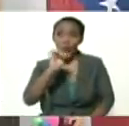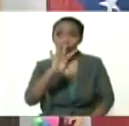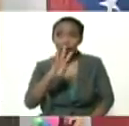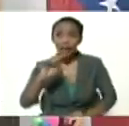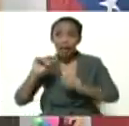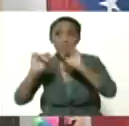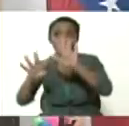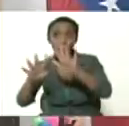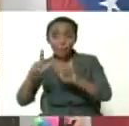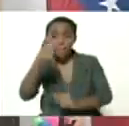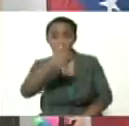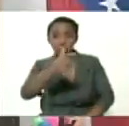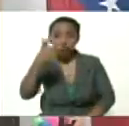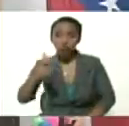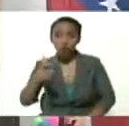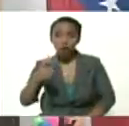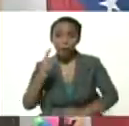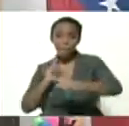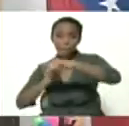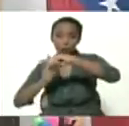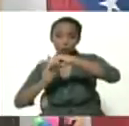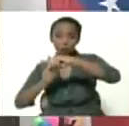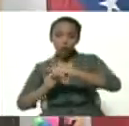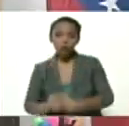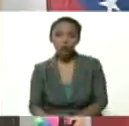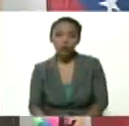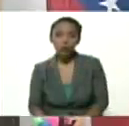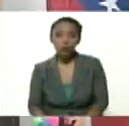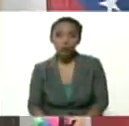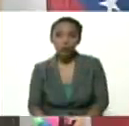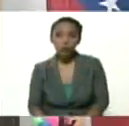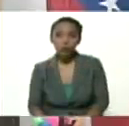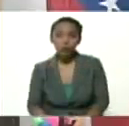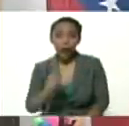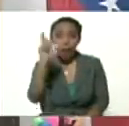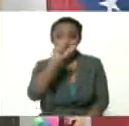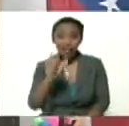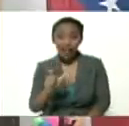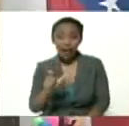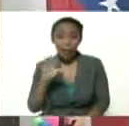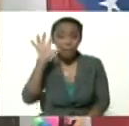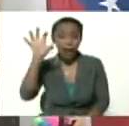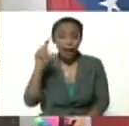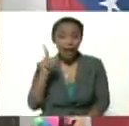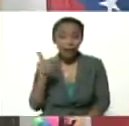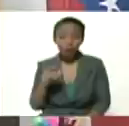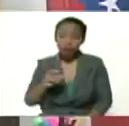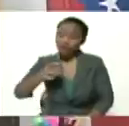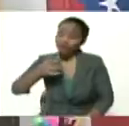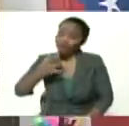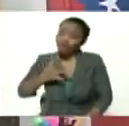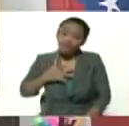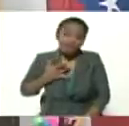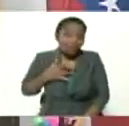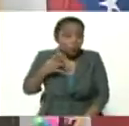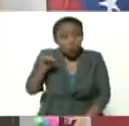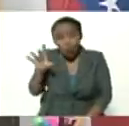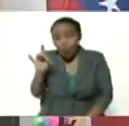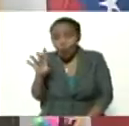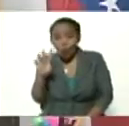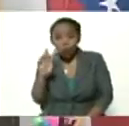5.249 casos detectados. Italia es el país que lamentablemente, y para mucho dolor